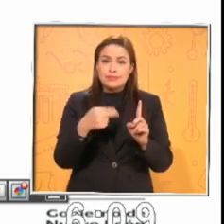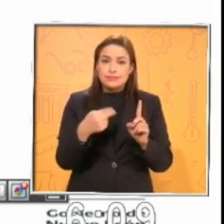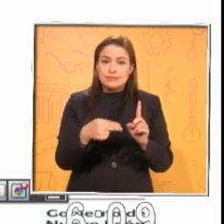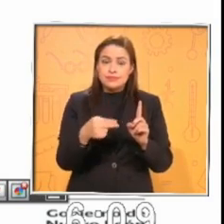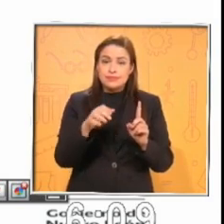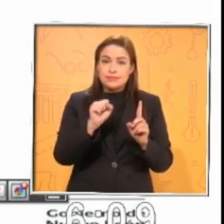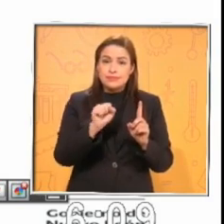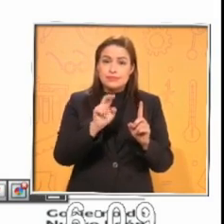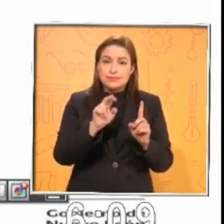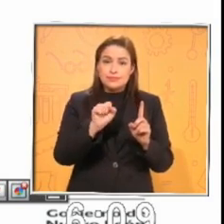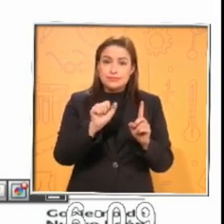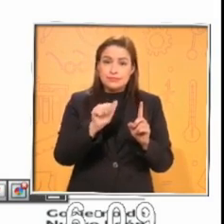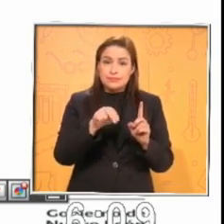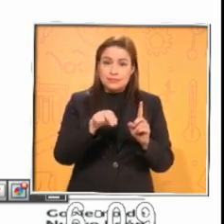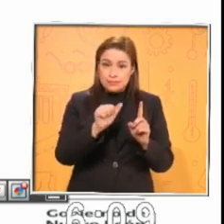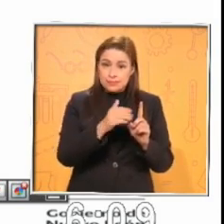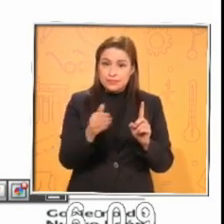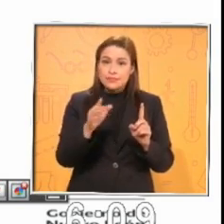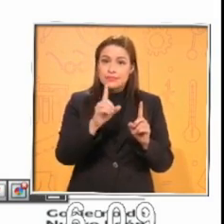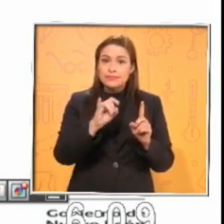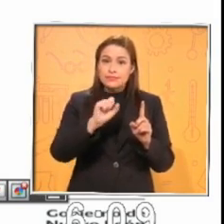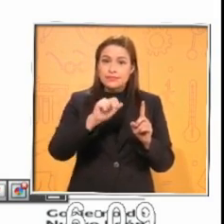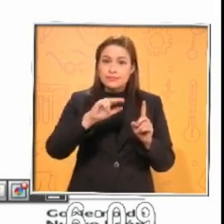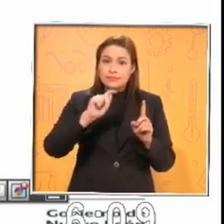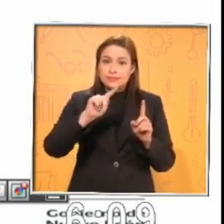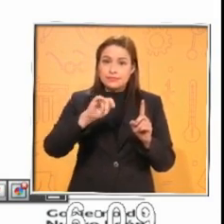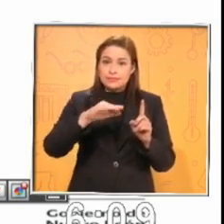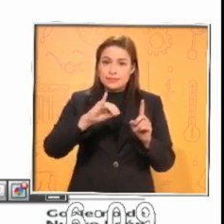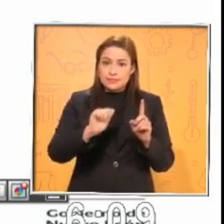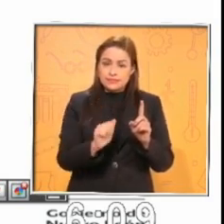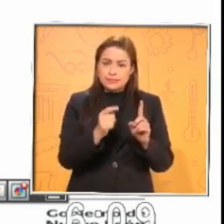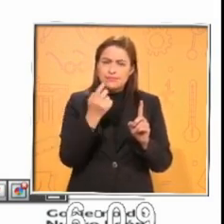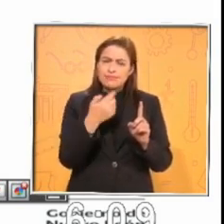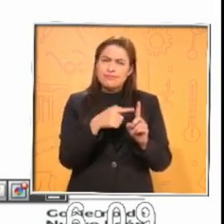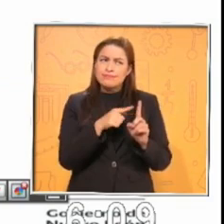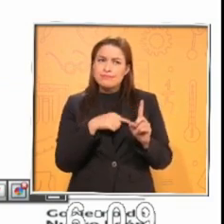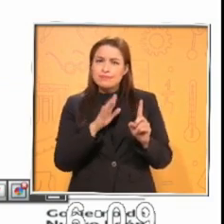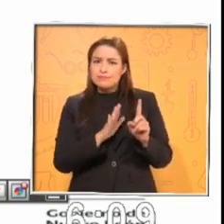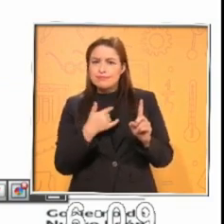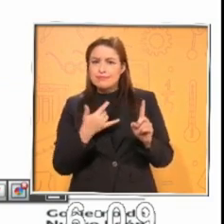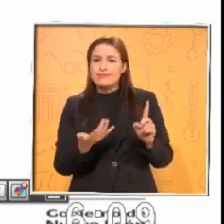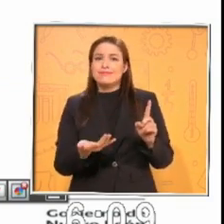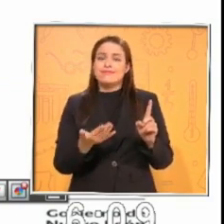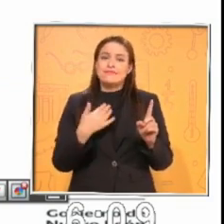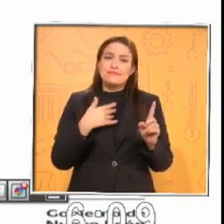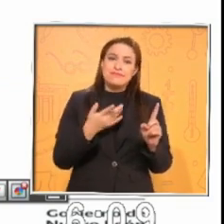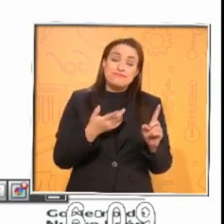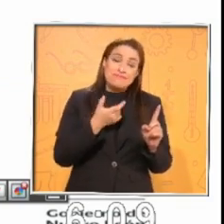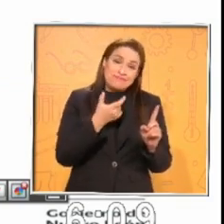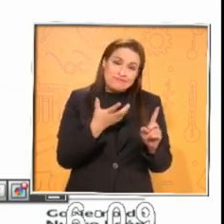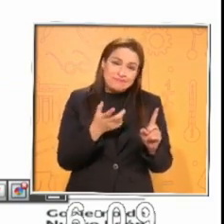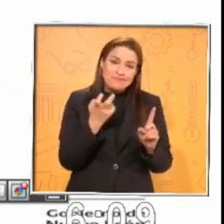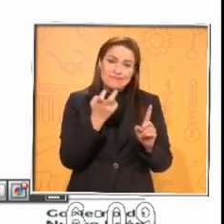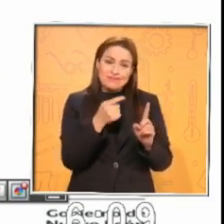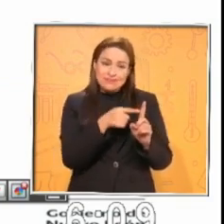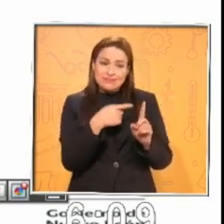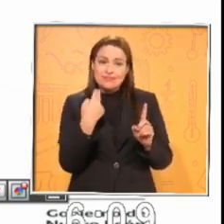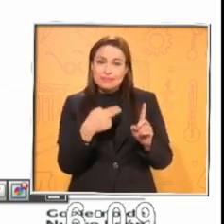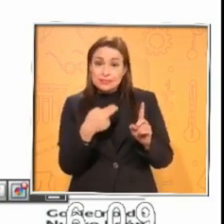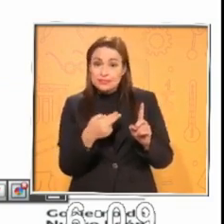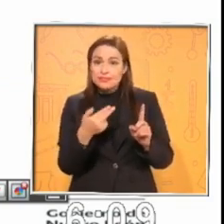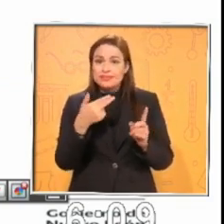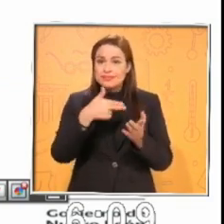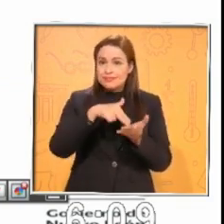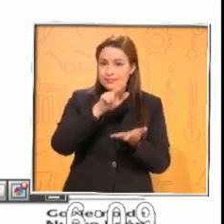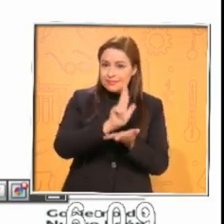Susana Distancia y me parece muy simpático porque el nombre de este personaje, de esta heroína contra